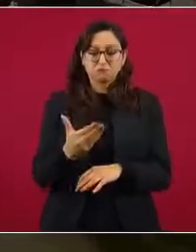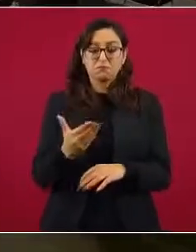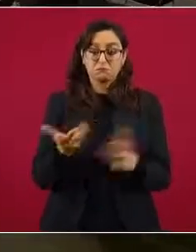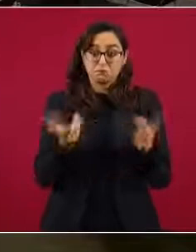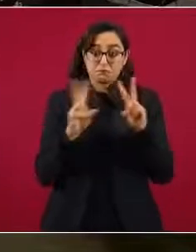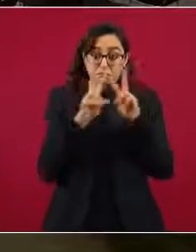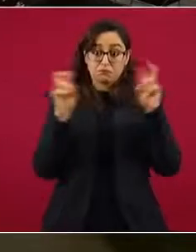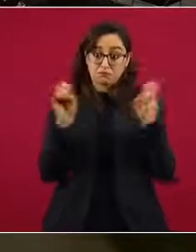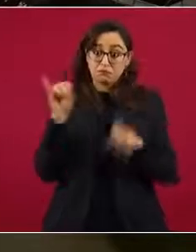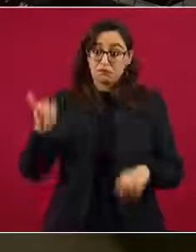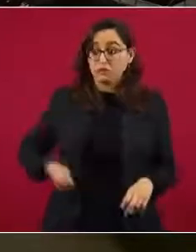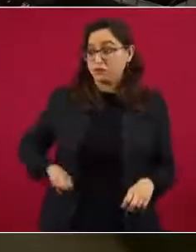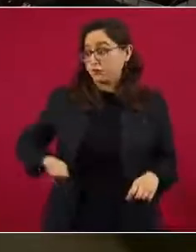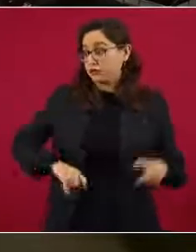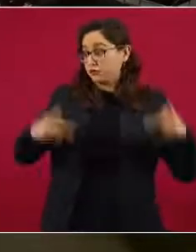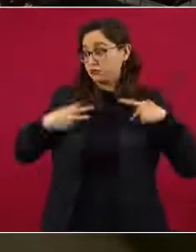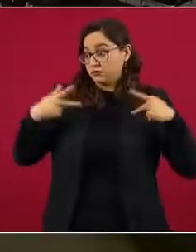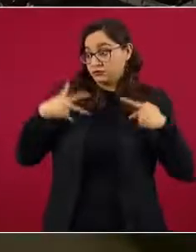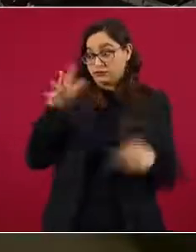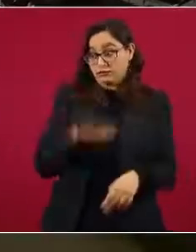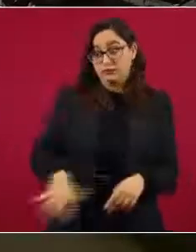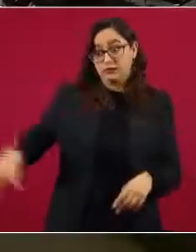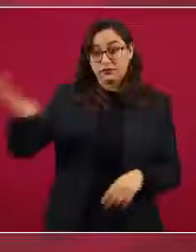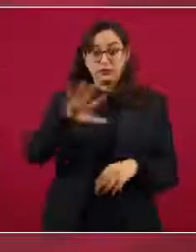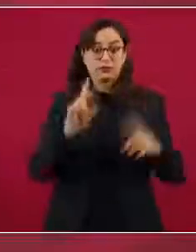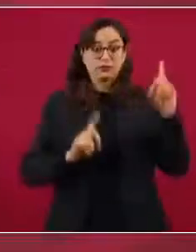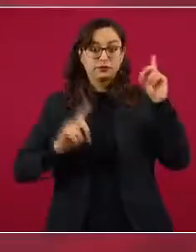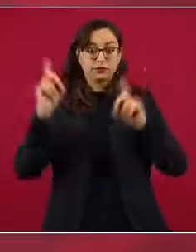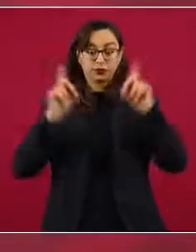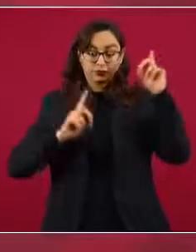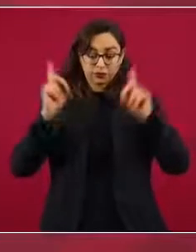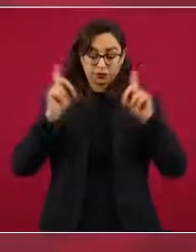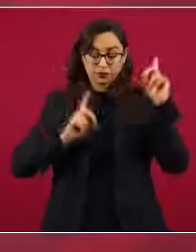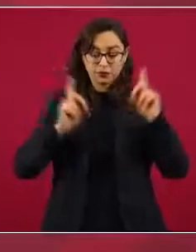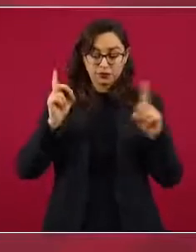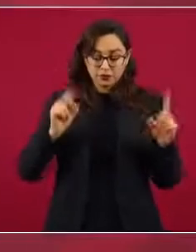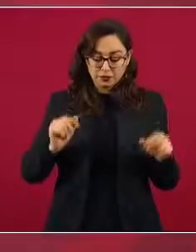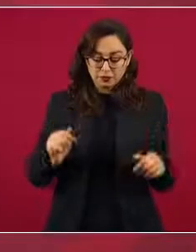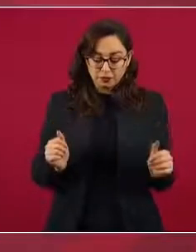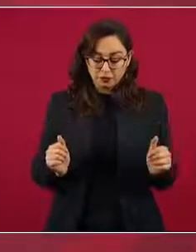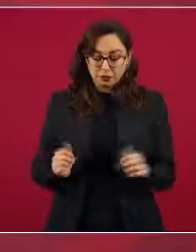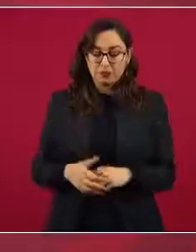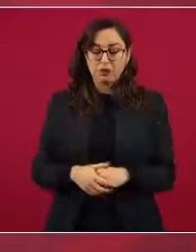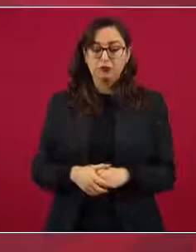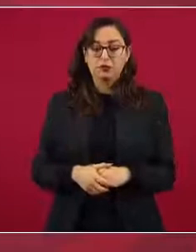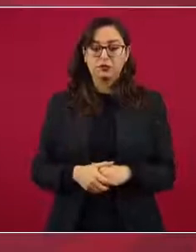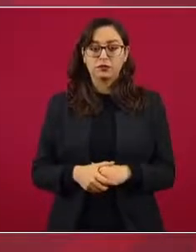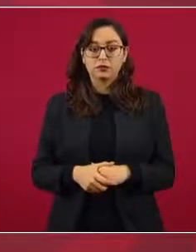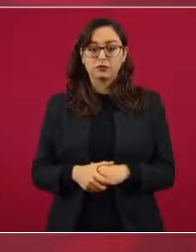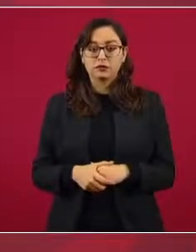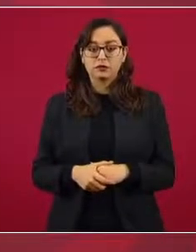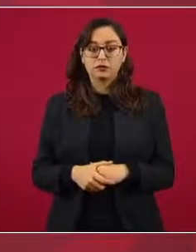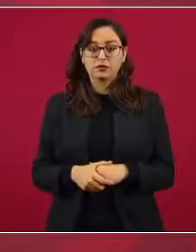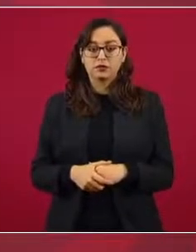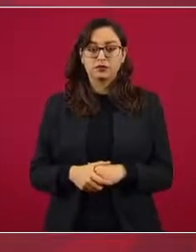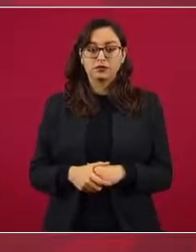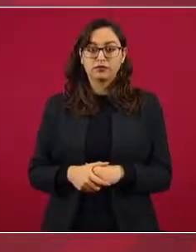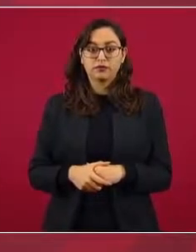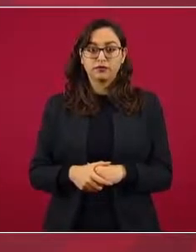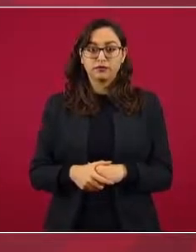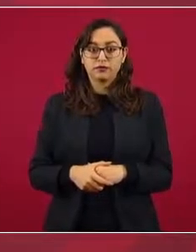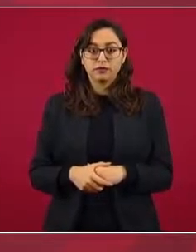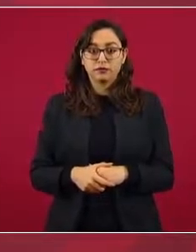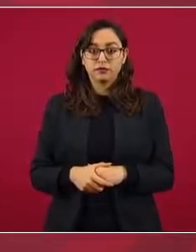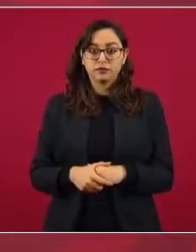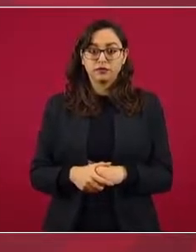temas de interés general. Sobre la primera pregunta, desde el punto de vista técnico, desde